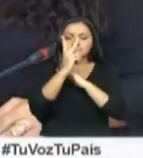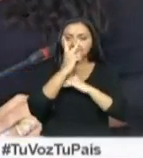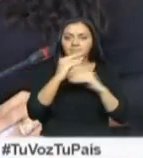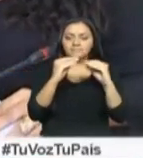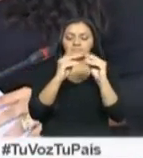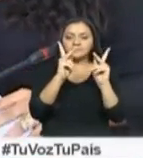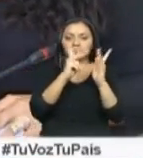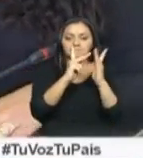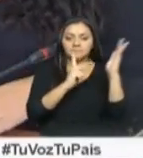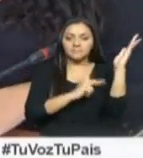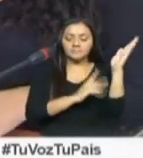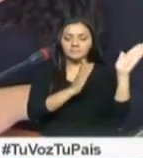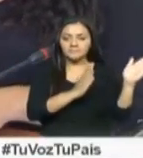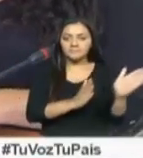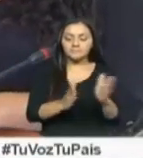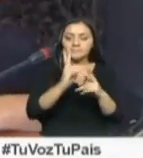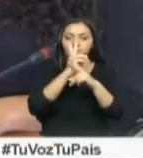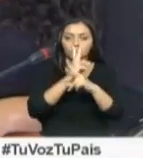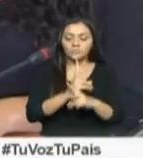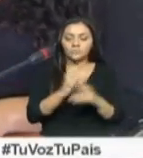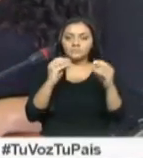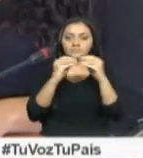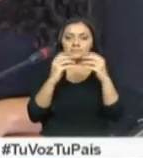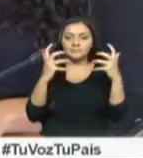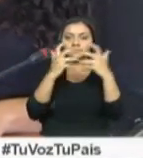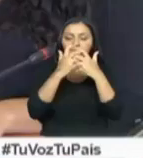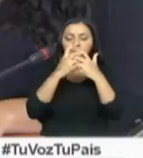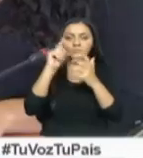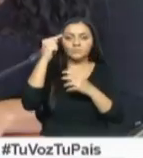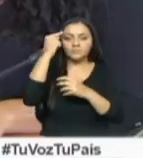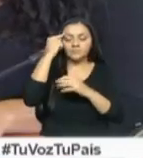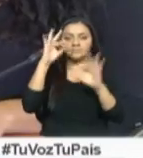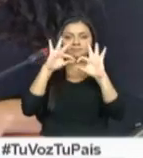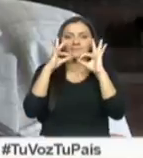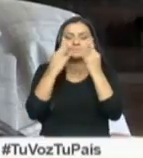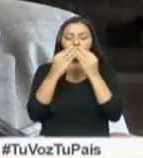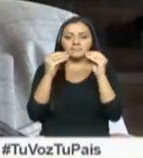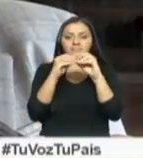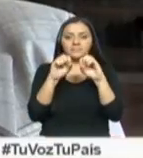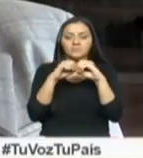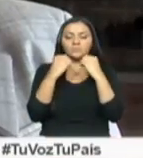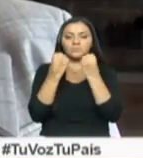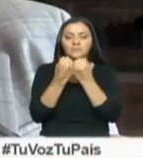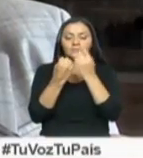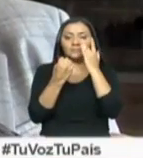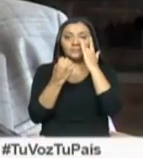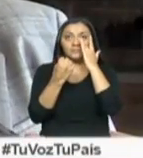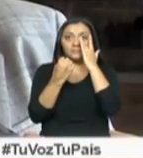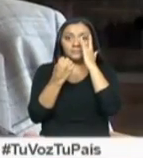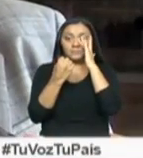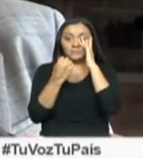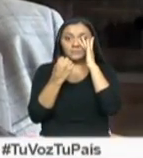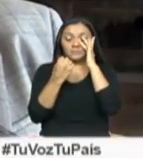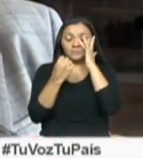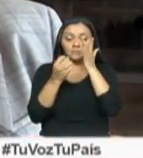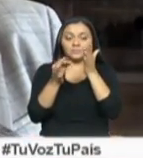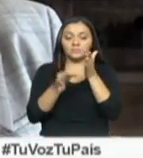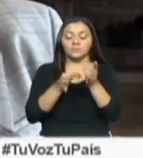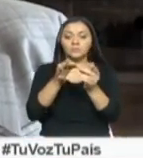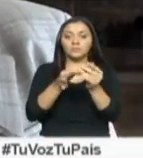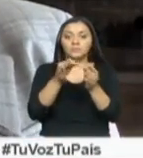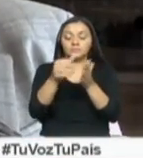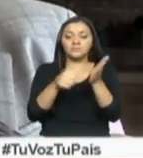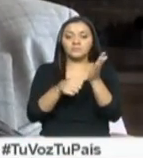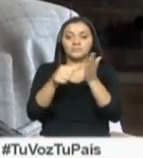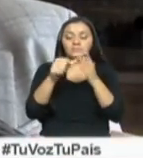programa de prevención con la activa participación del gobierno, familia y sociedad. En Durán, el Ministerio de Salud Pública tiene 250 casos